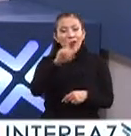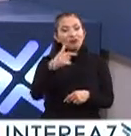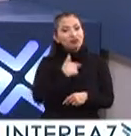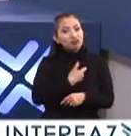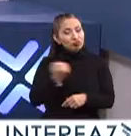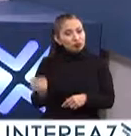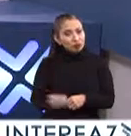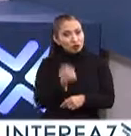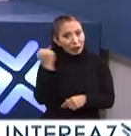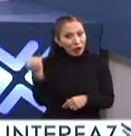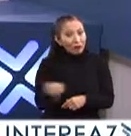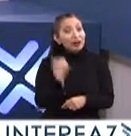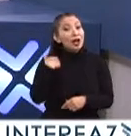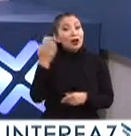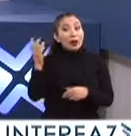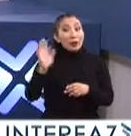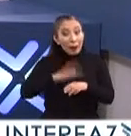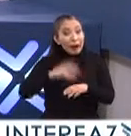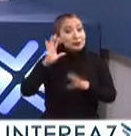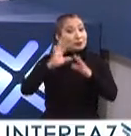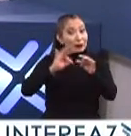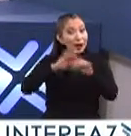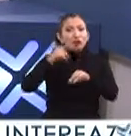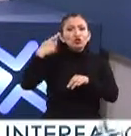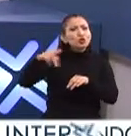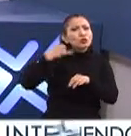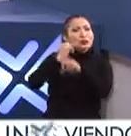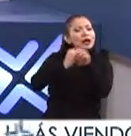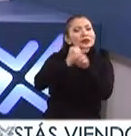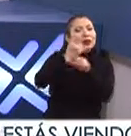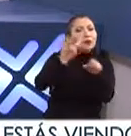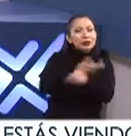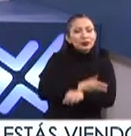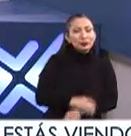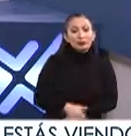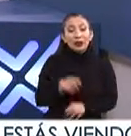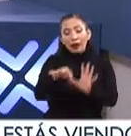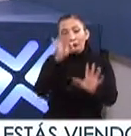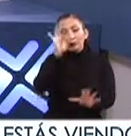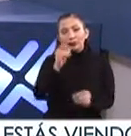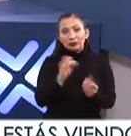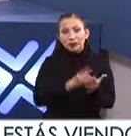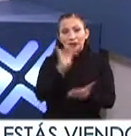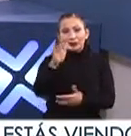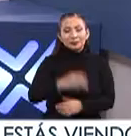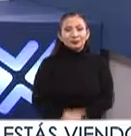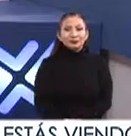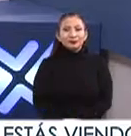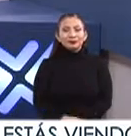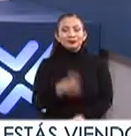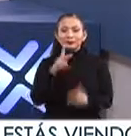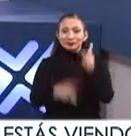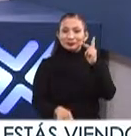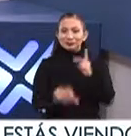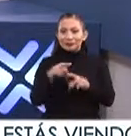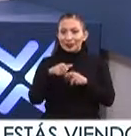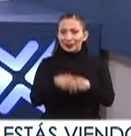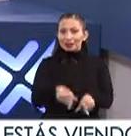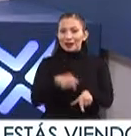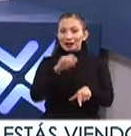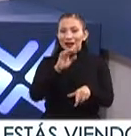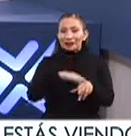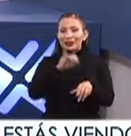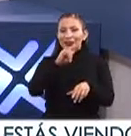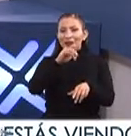deseamos muchísimo éxito y que nos vengas a platicar después de tus investigaciones Claro y que sí. descubrimientos. Muchísimas gracias. Muchas gracias. Una breve pausa y seguimos con